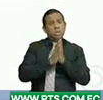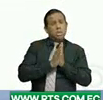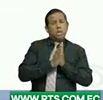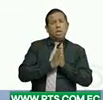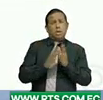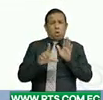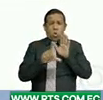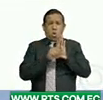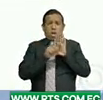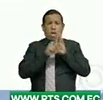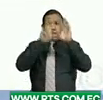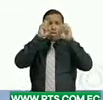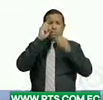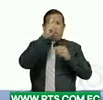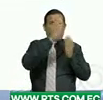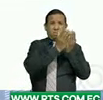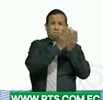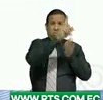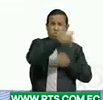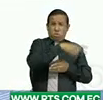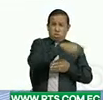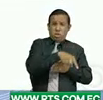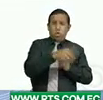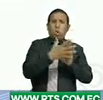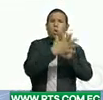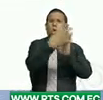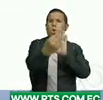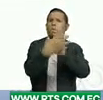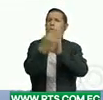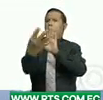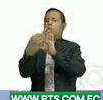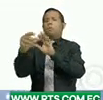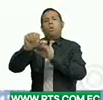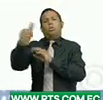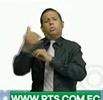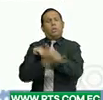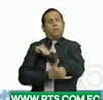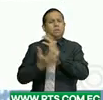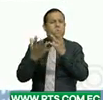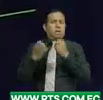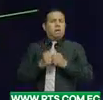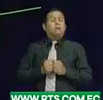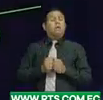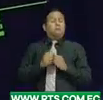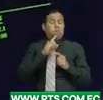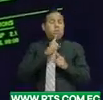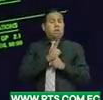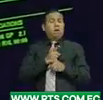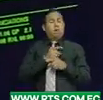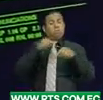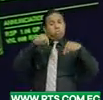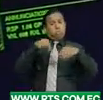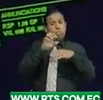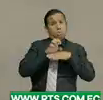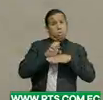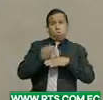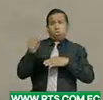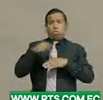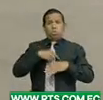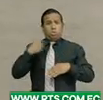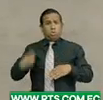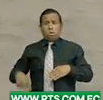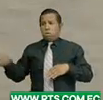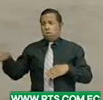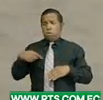inmediata, permanente, a través de canales diplomáticos a nivel bilateral y multilateral. Los dos países son miembros de la Organización Regional de